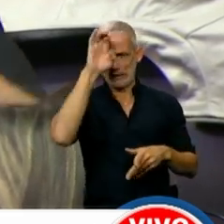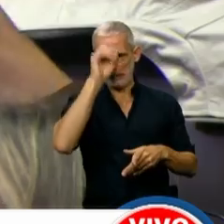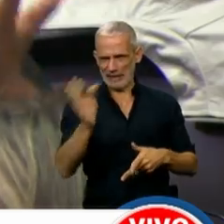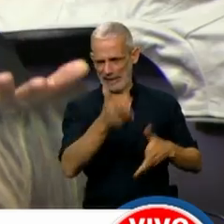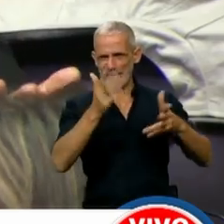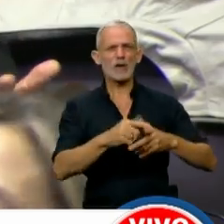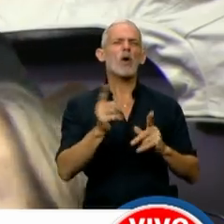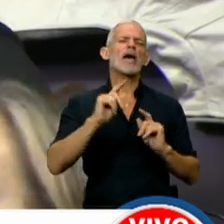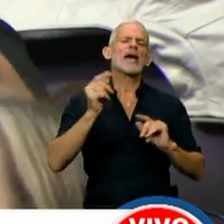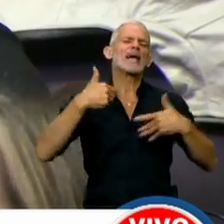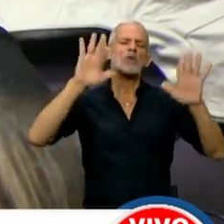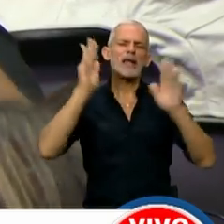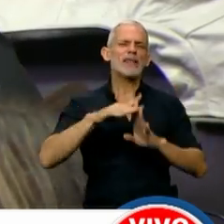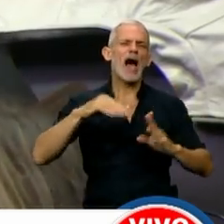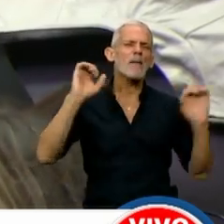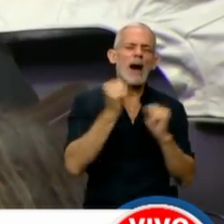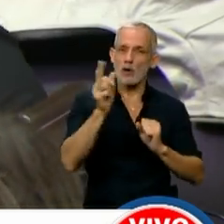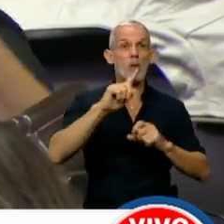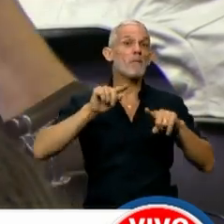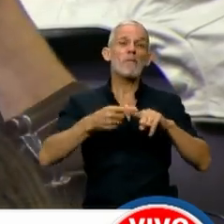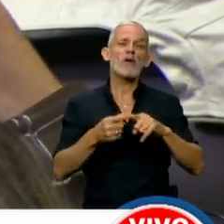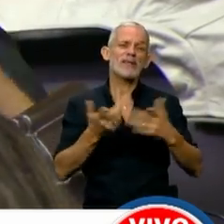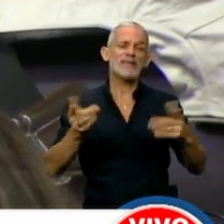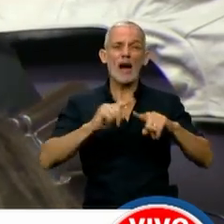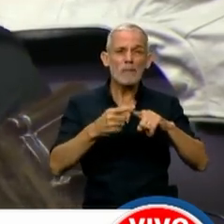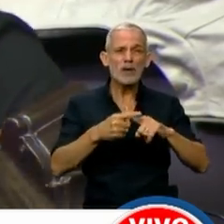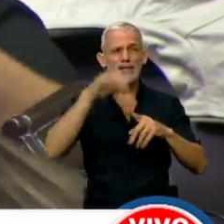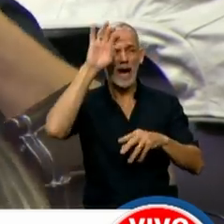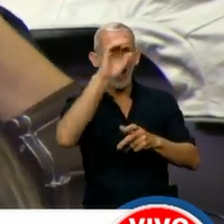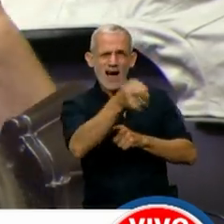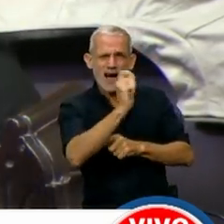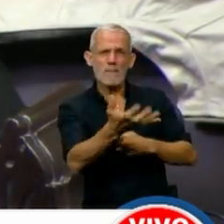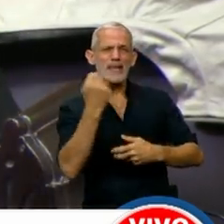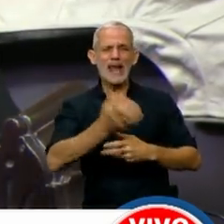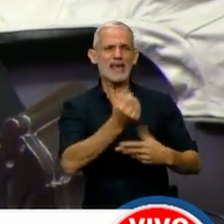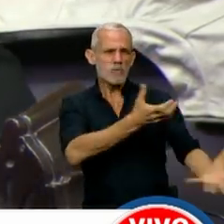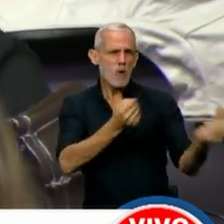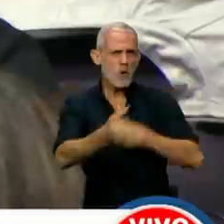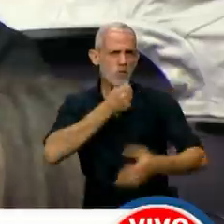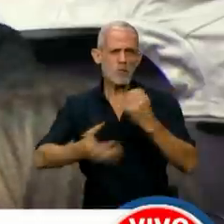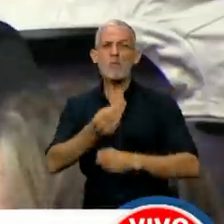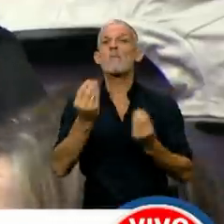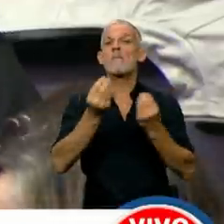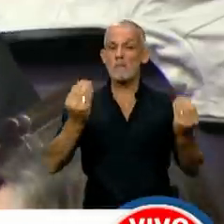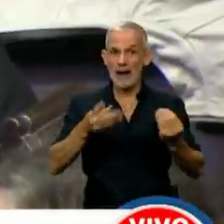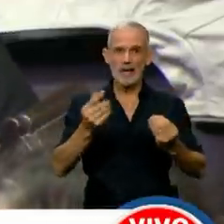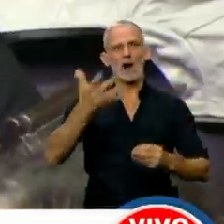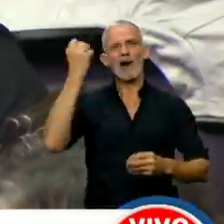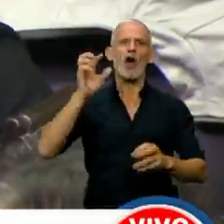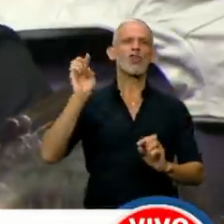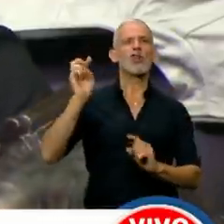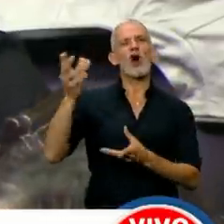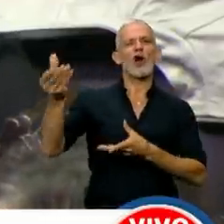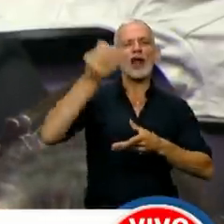no es maldad es política política extractivista política de saqueo para que para conseguir los dólares